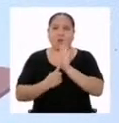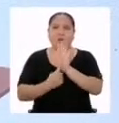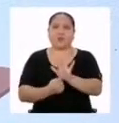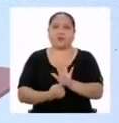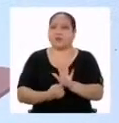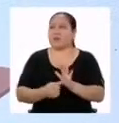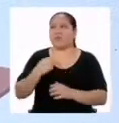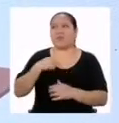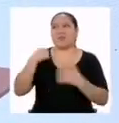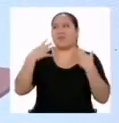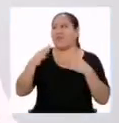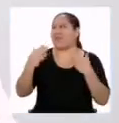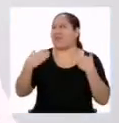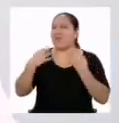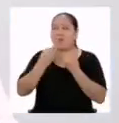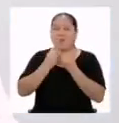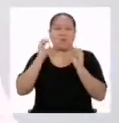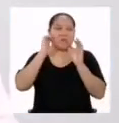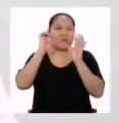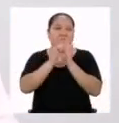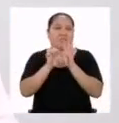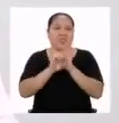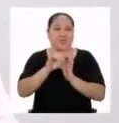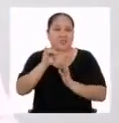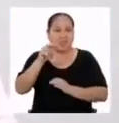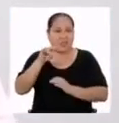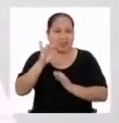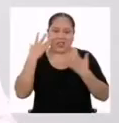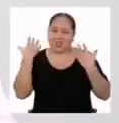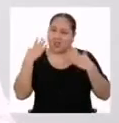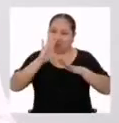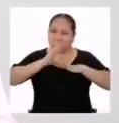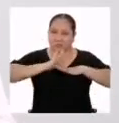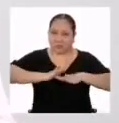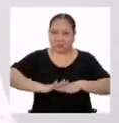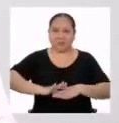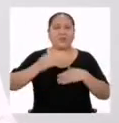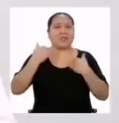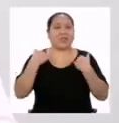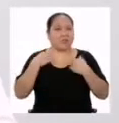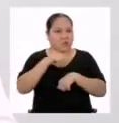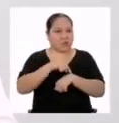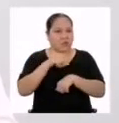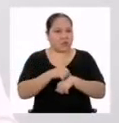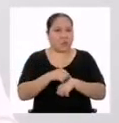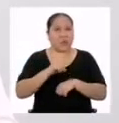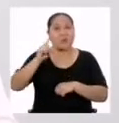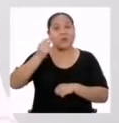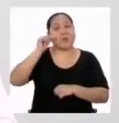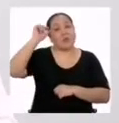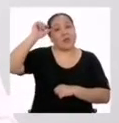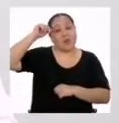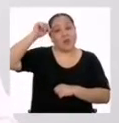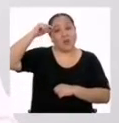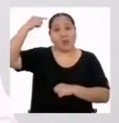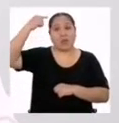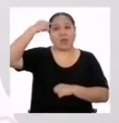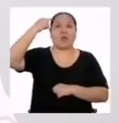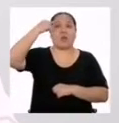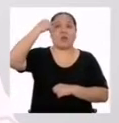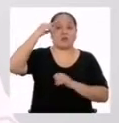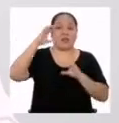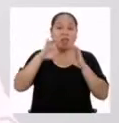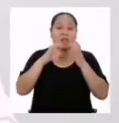ya tengo varios ejemplos pensados. Yanira, no te atolondres. Tenemos tiempo. Primero refresquemos en nuestras cabezas la